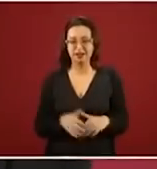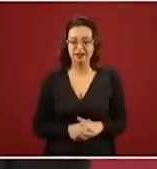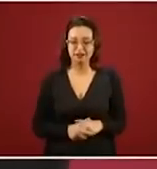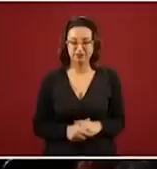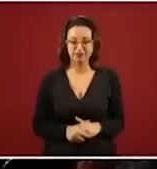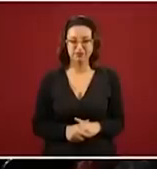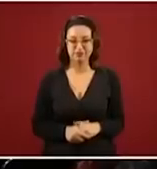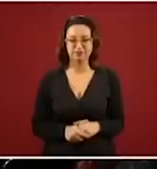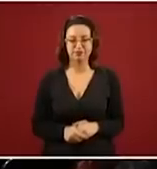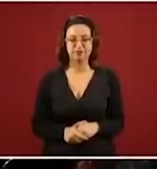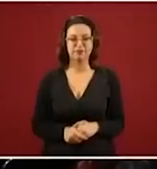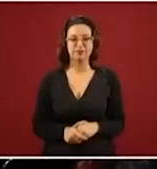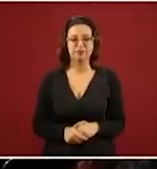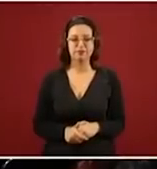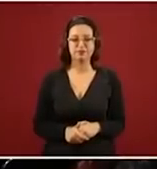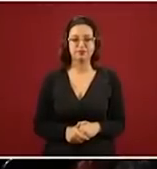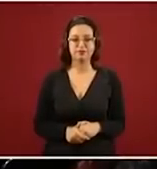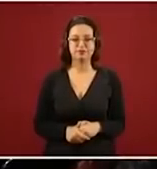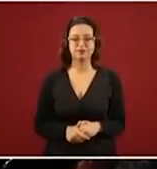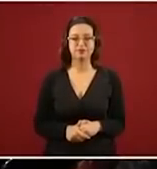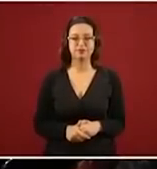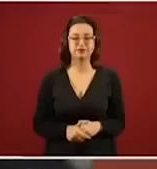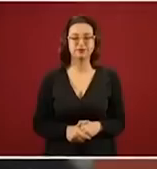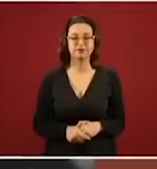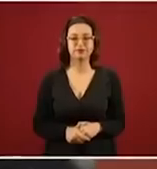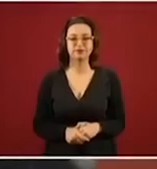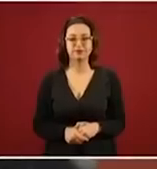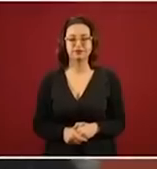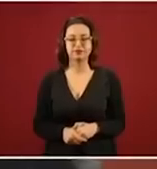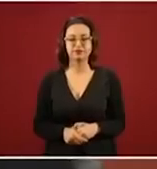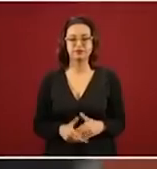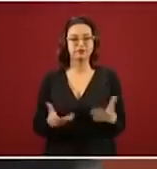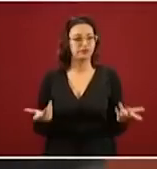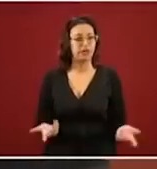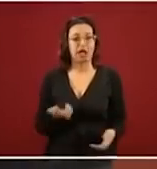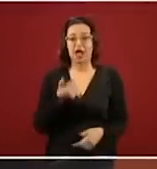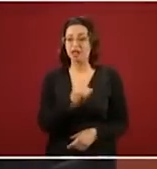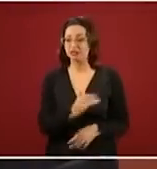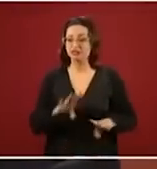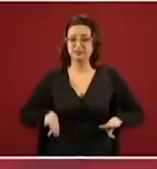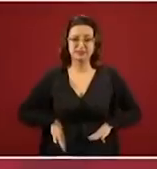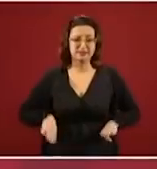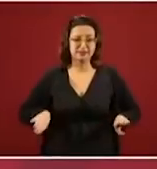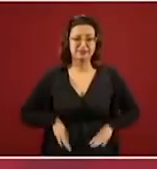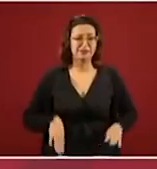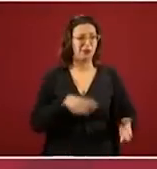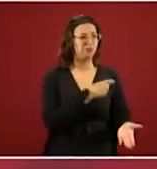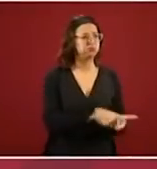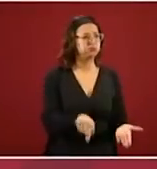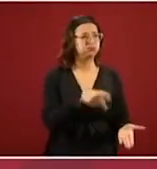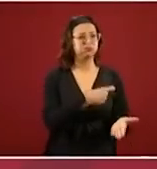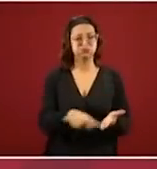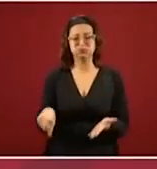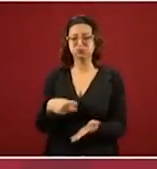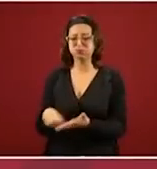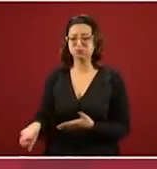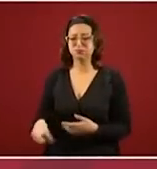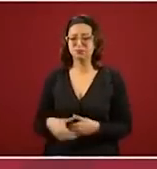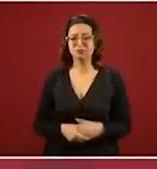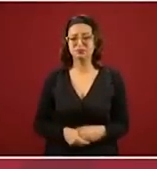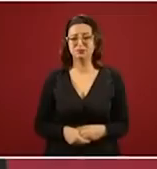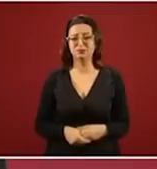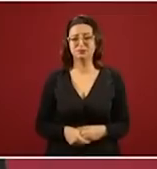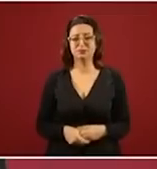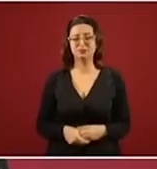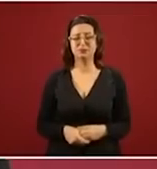diego este así en el modelo y